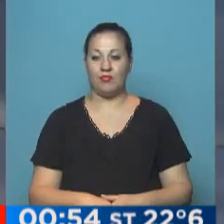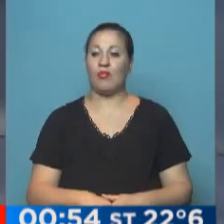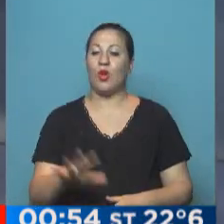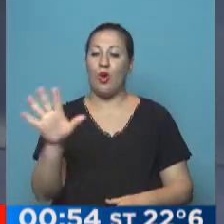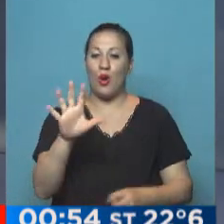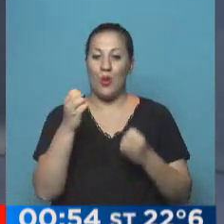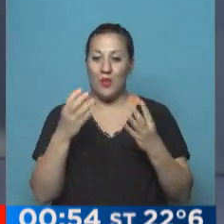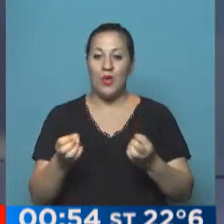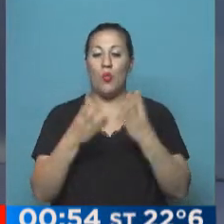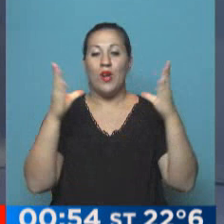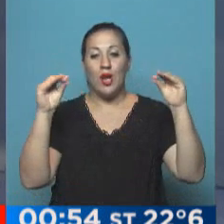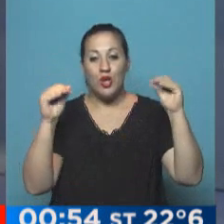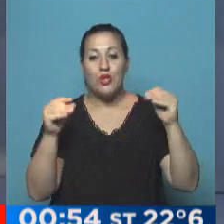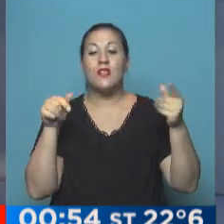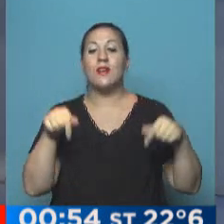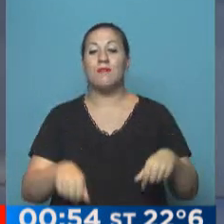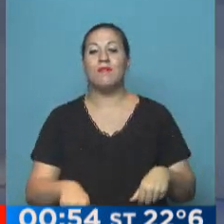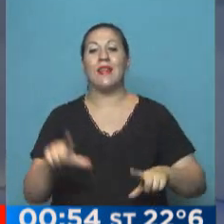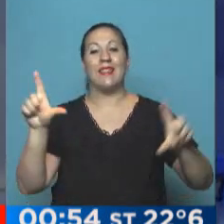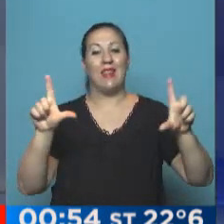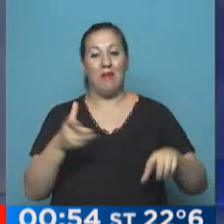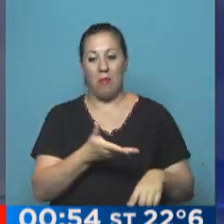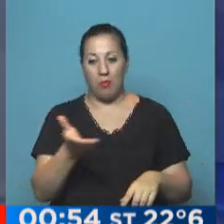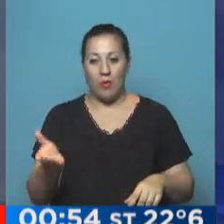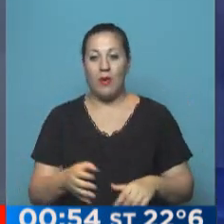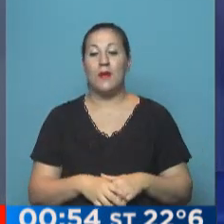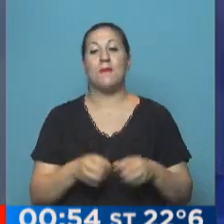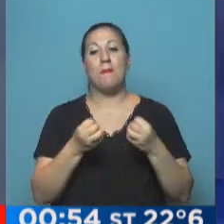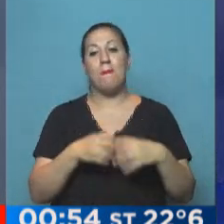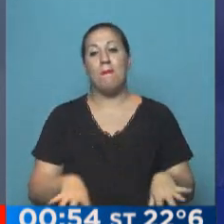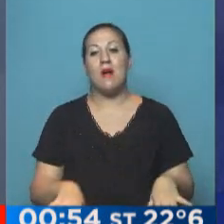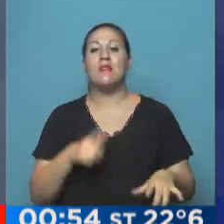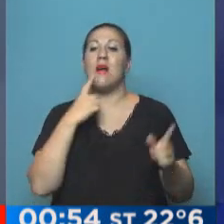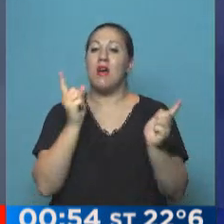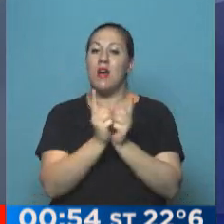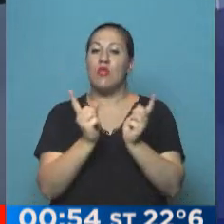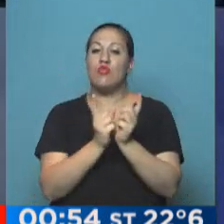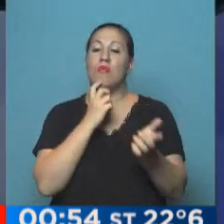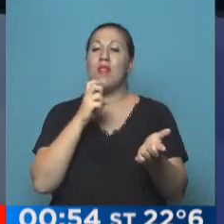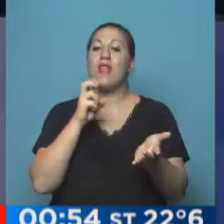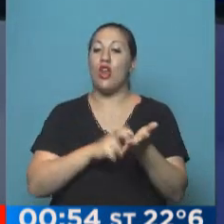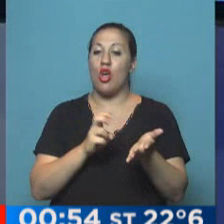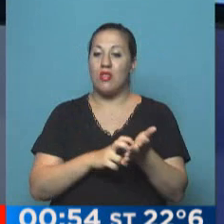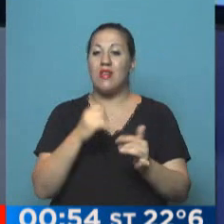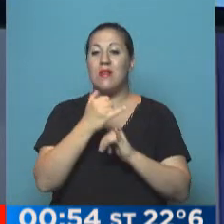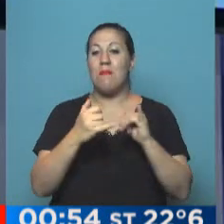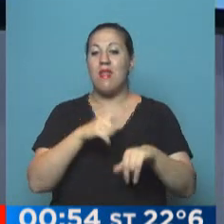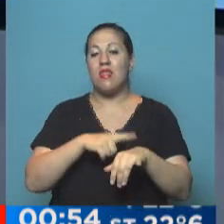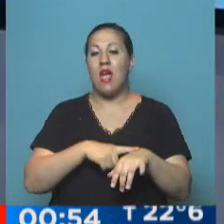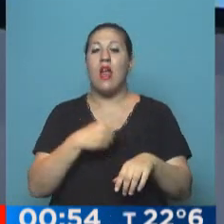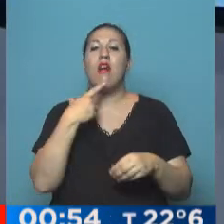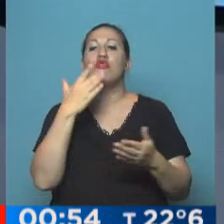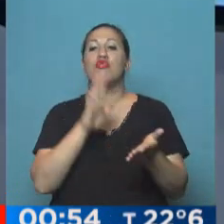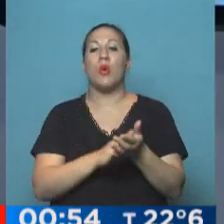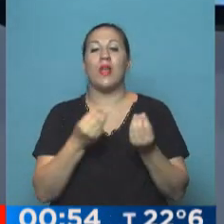Hola, ¿cómo les va? Buenas noches. Termina el día y por la pantalla, la TV pública. Comenzamos con nuestro resumen de noticias. En media hora compartimos nuestra mirada de lo que pasó hoy en el